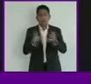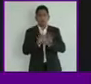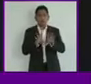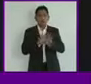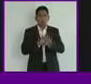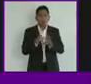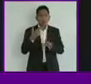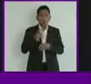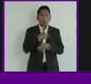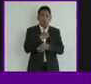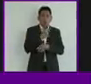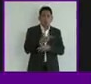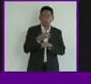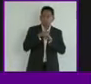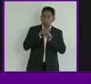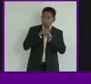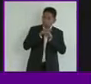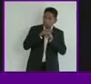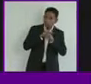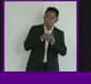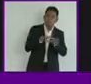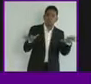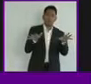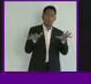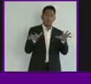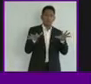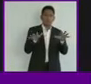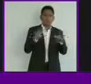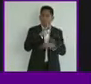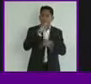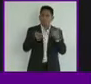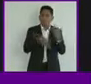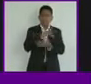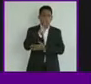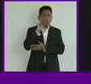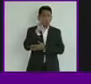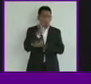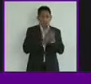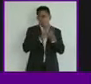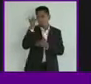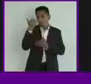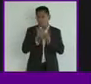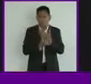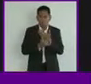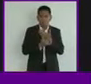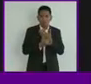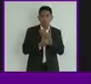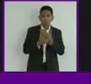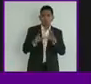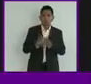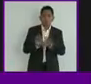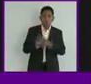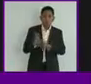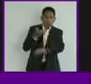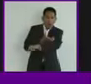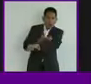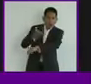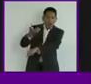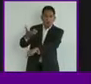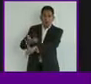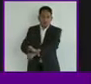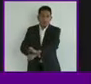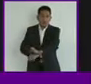programas de acompañamiento, ¿no creen? Por eso yo les decía al principio, usen sus redes, si la escuela quiere, desde luego que está a disposición